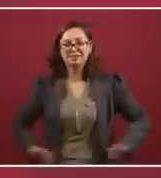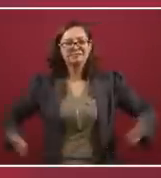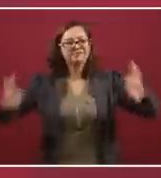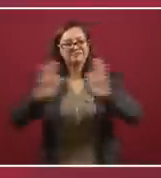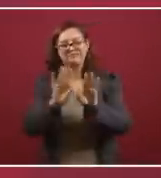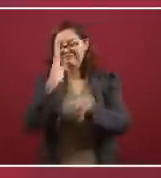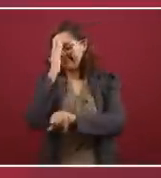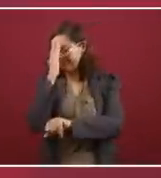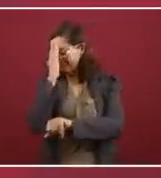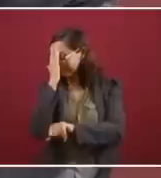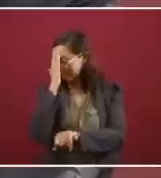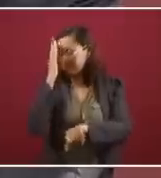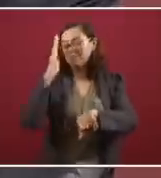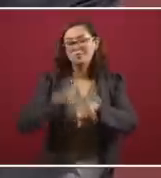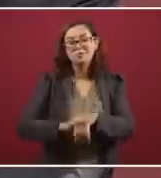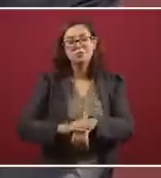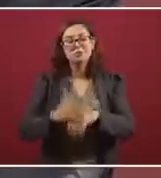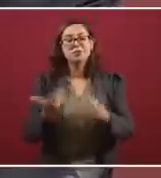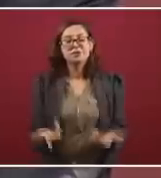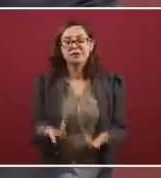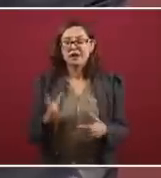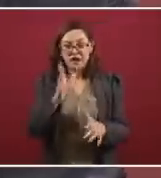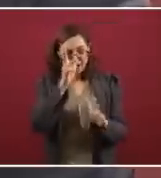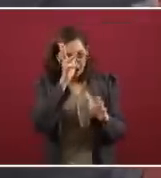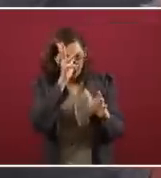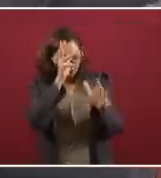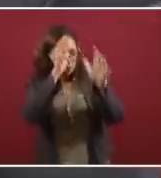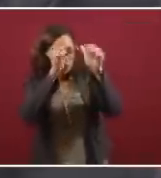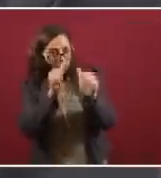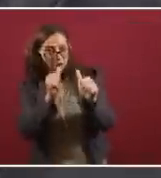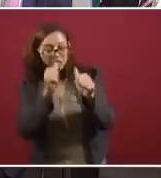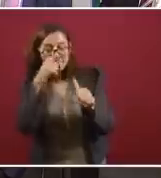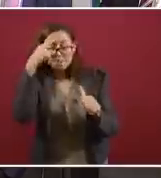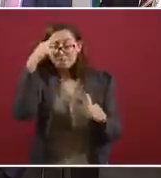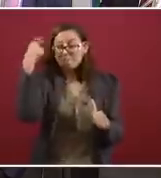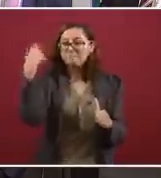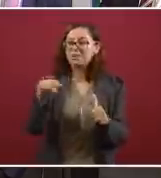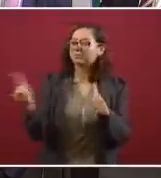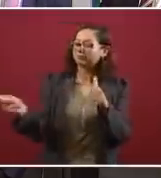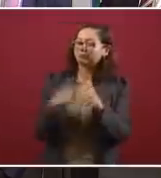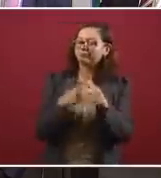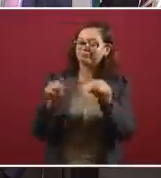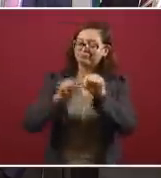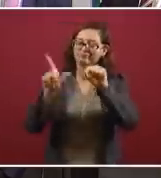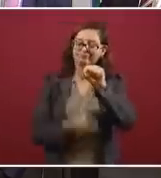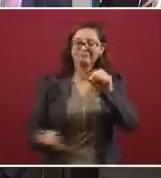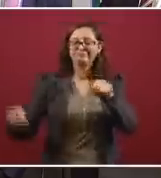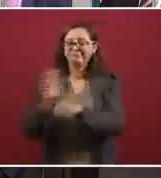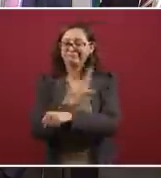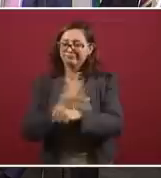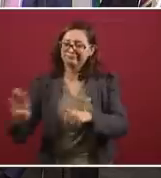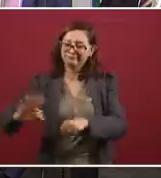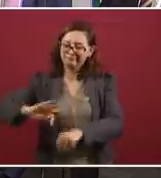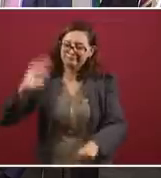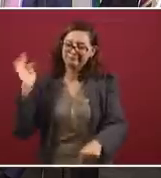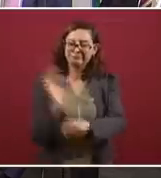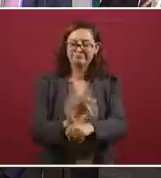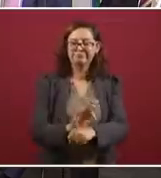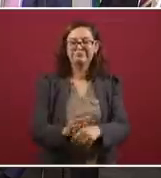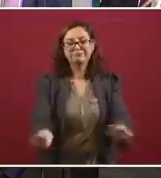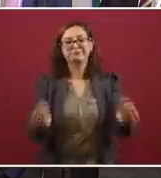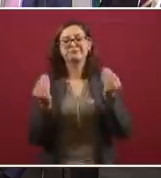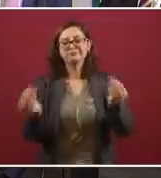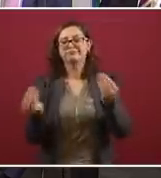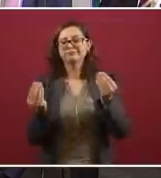acuerdo que logramos en bien de México, en bien de la nación. Y